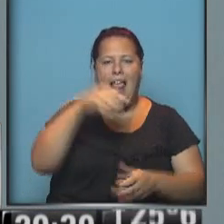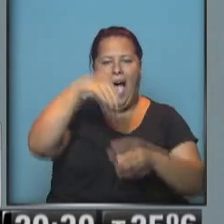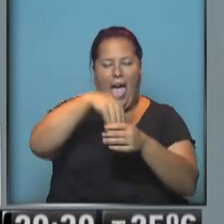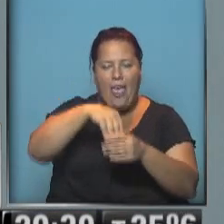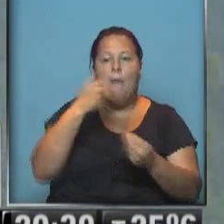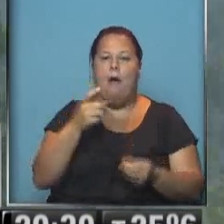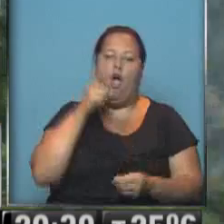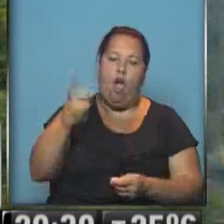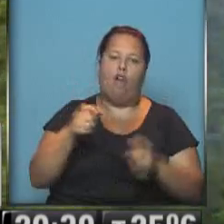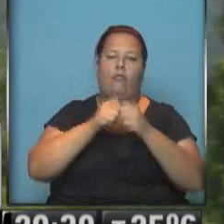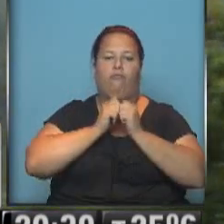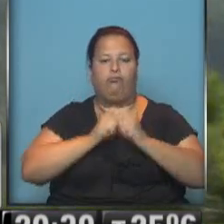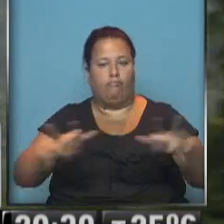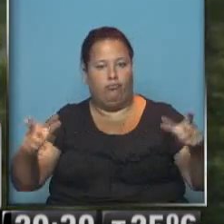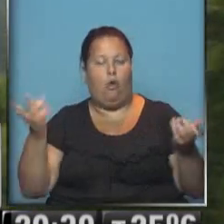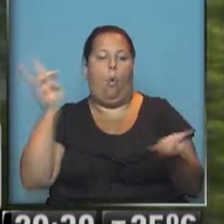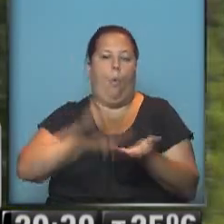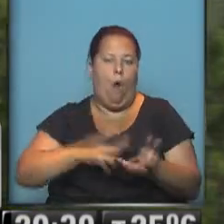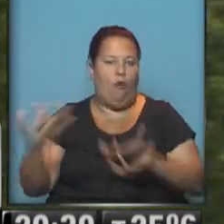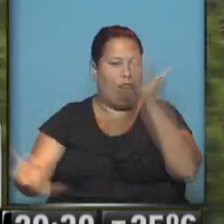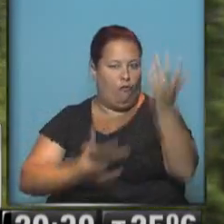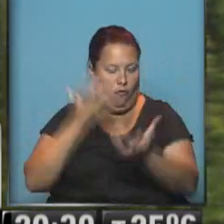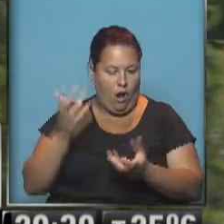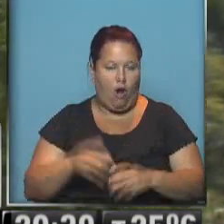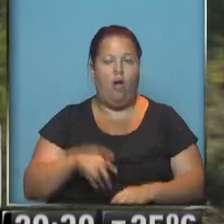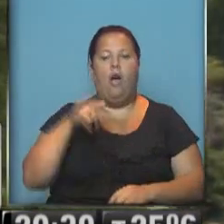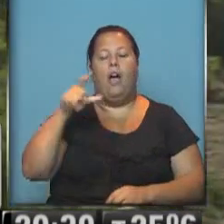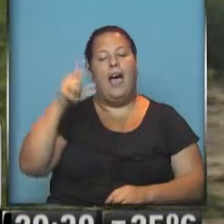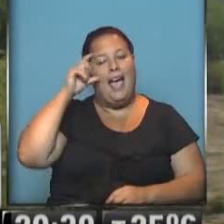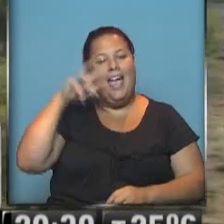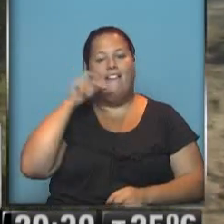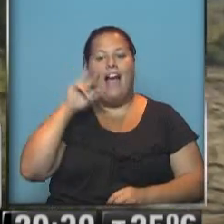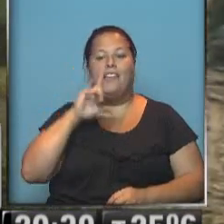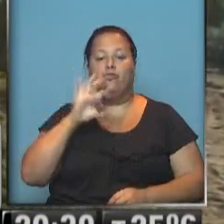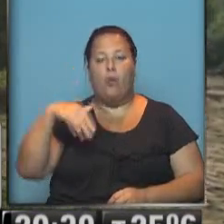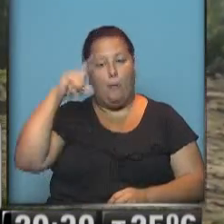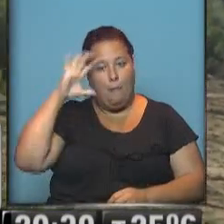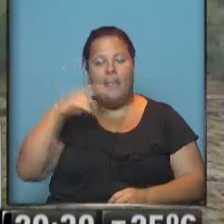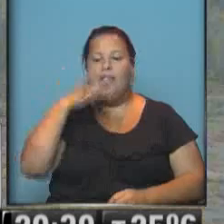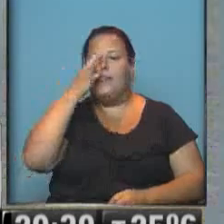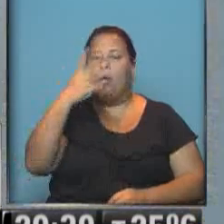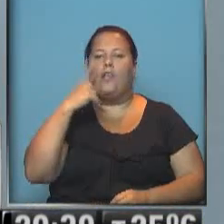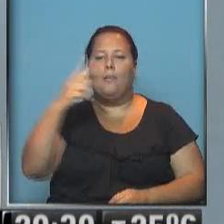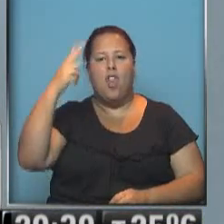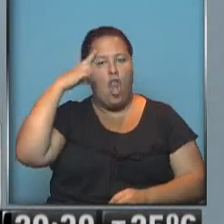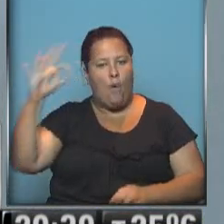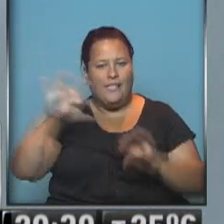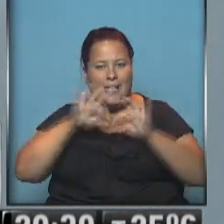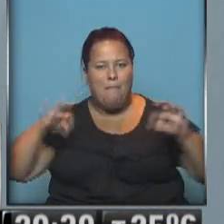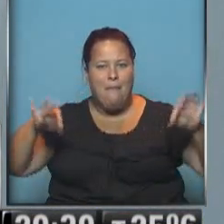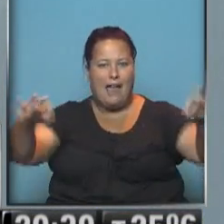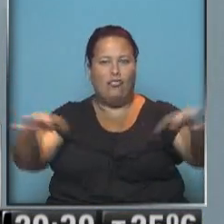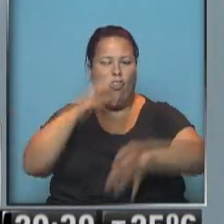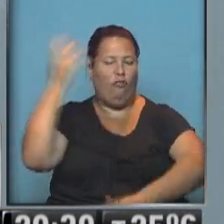fuego. Evaristo Melo confirmó que son 24.900 las hectáreas afectadas por las llamas y que demandará